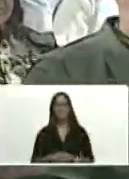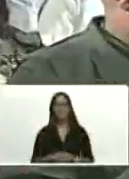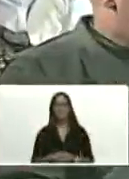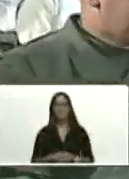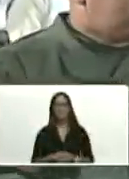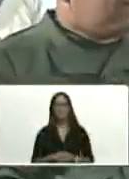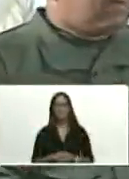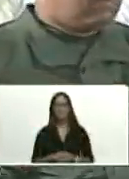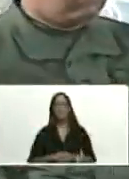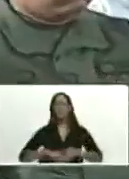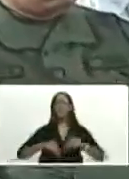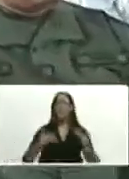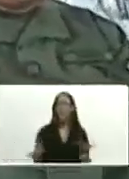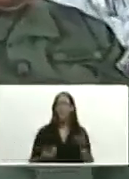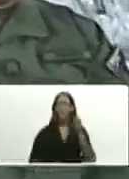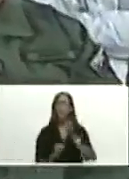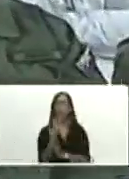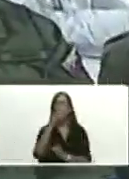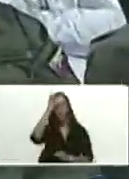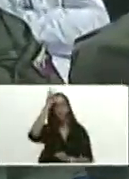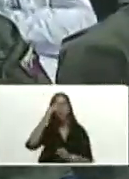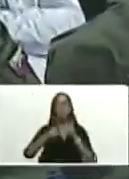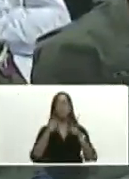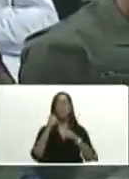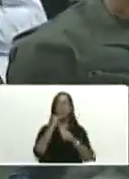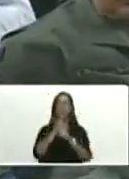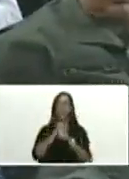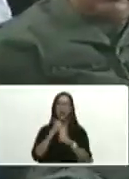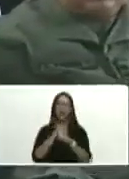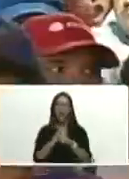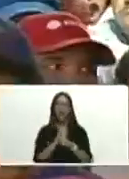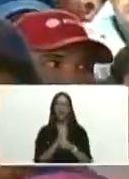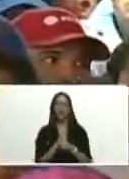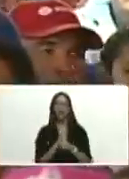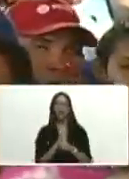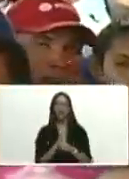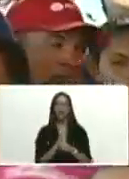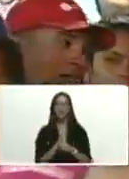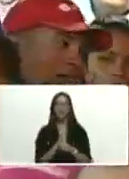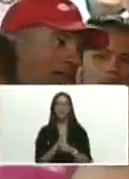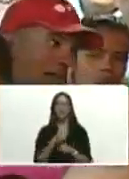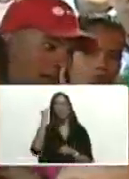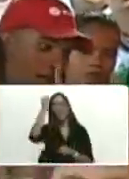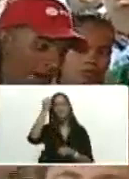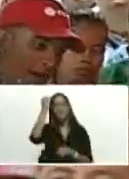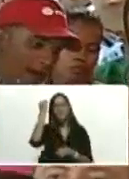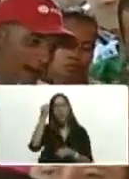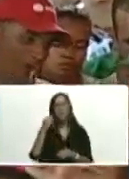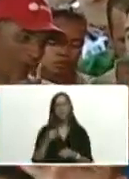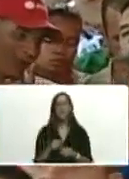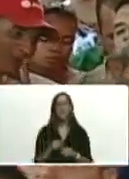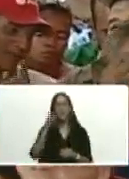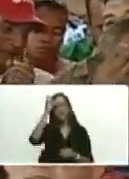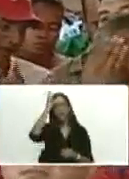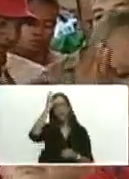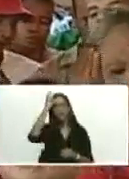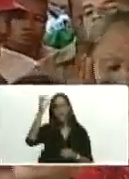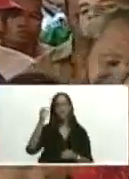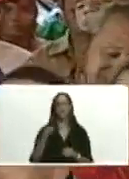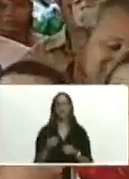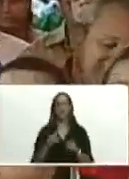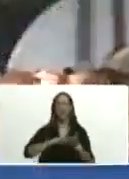cuando fundamos los consejos productivos de trabajadores y trabajadoras pensamos en el consejo en el en el